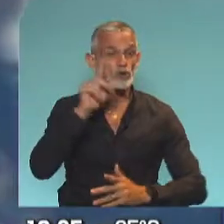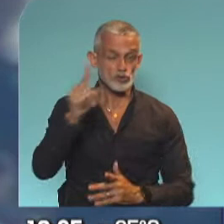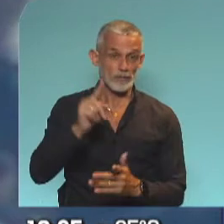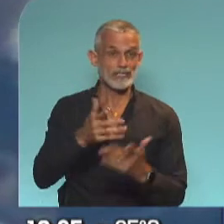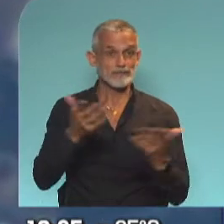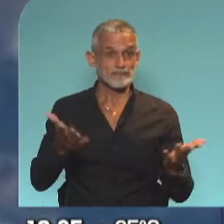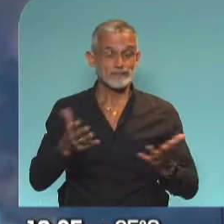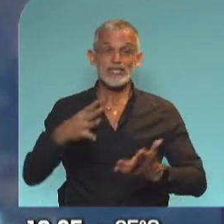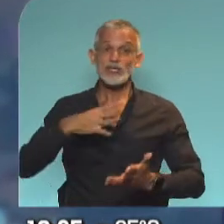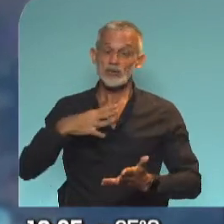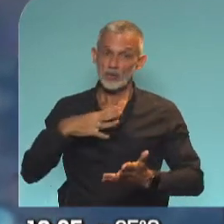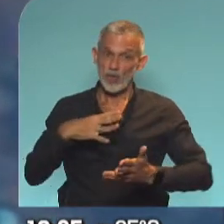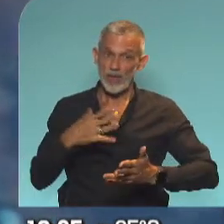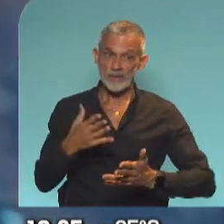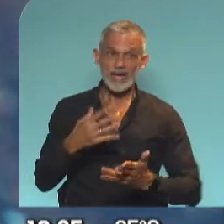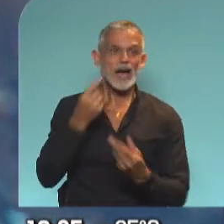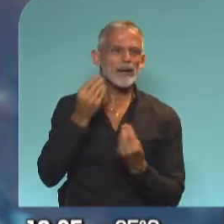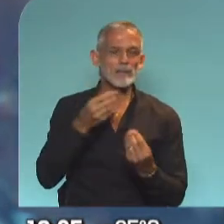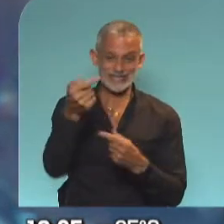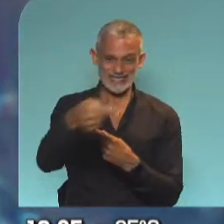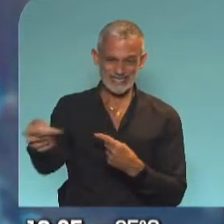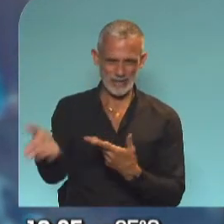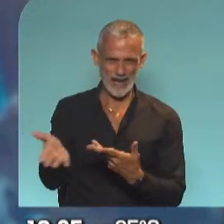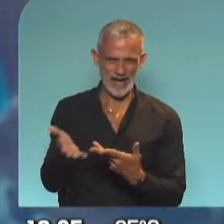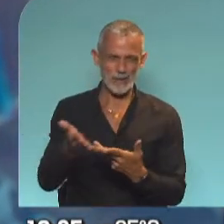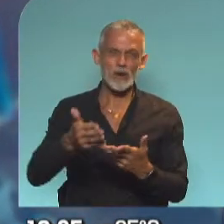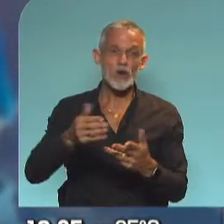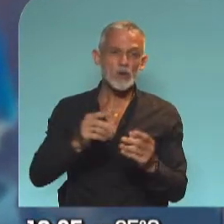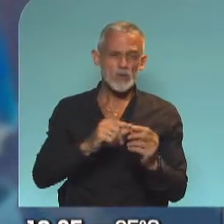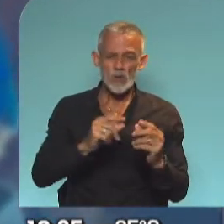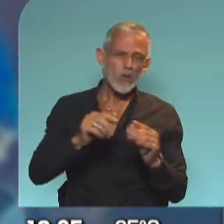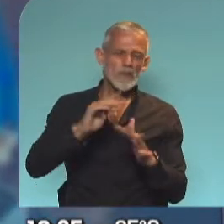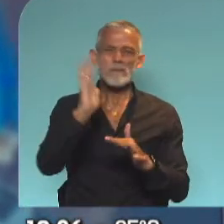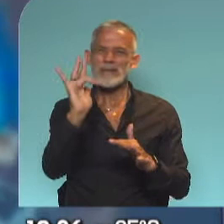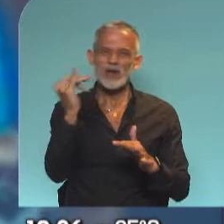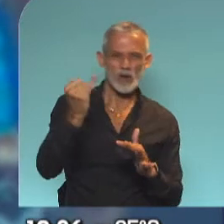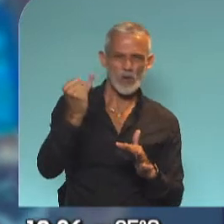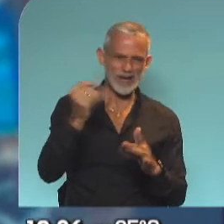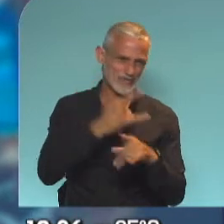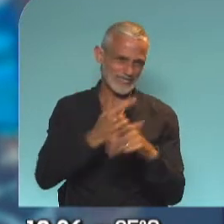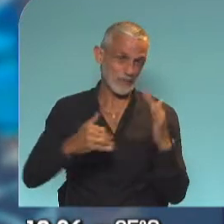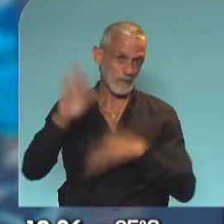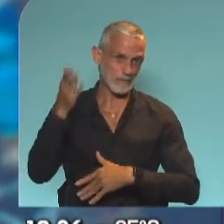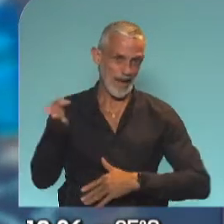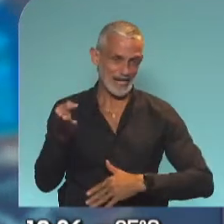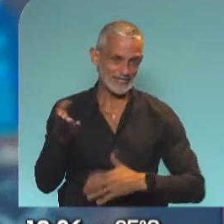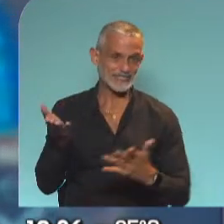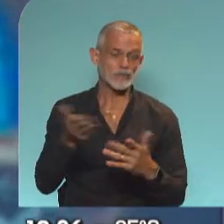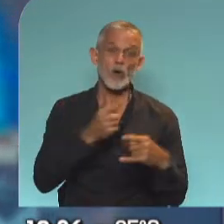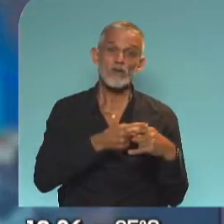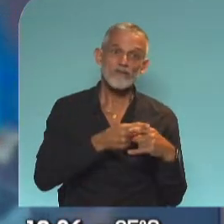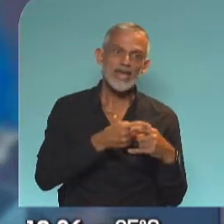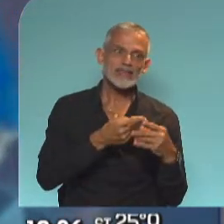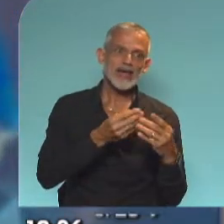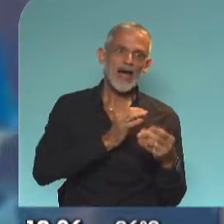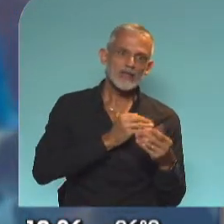Y todavía hay que esperar qué pasa en la semana, porque habitualmente los números más altos se dan entre el miércoles y el jueves, y más después de las fiestas. Por